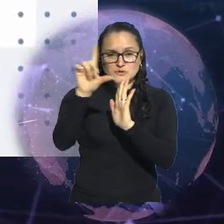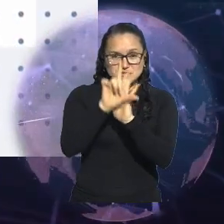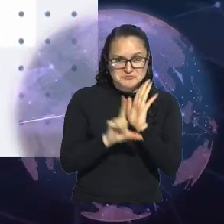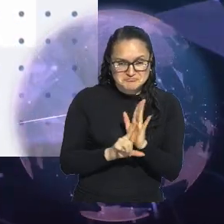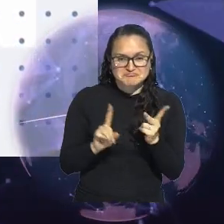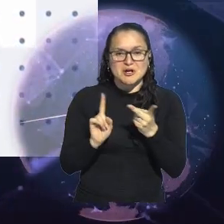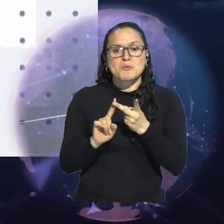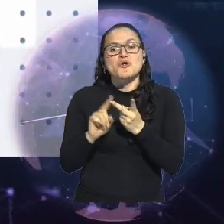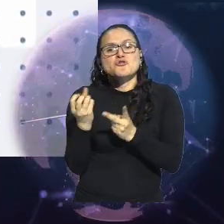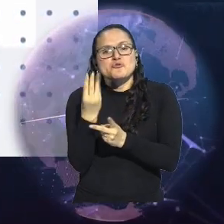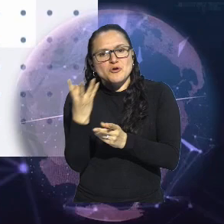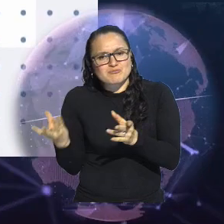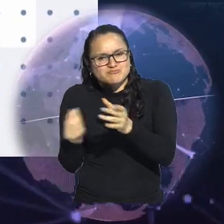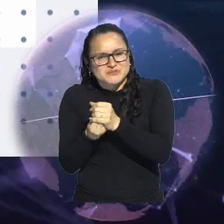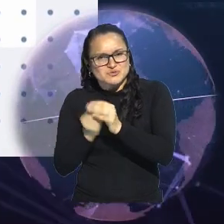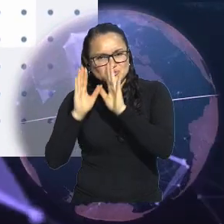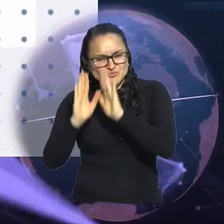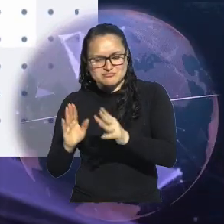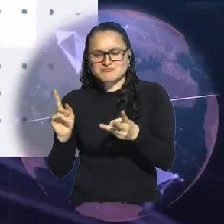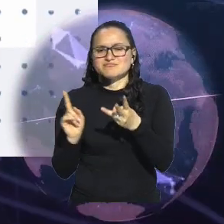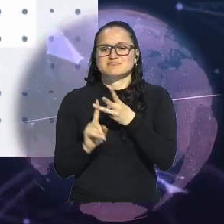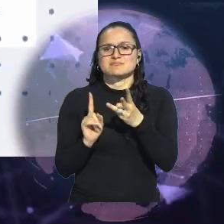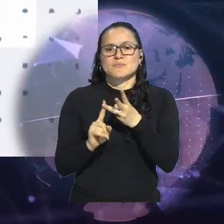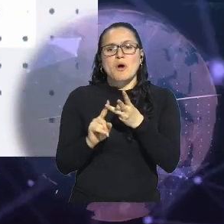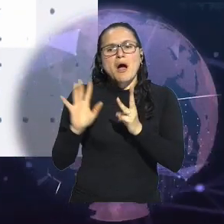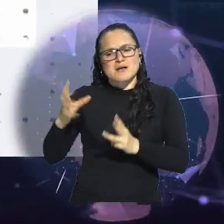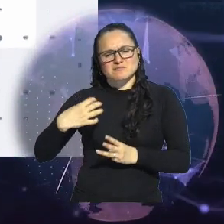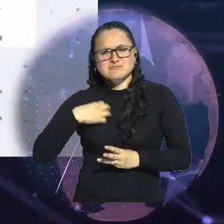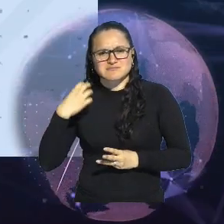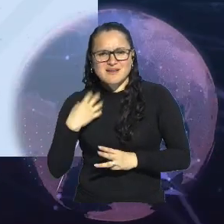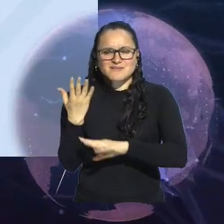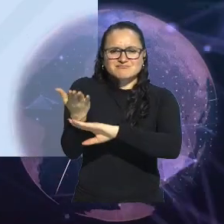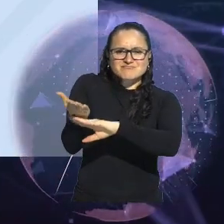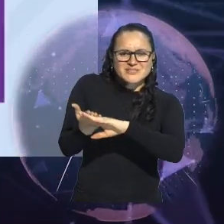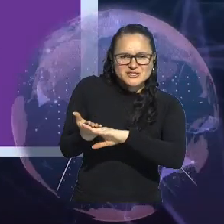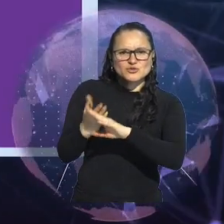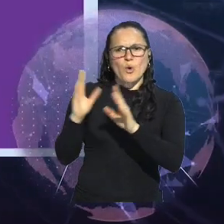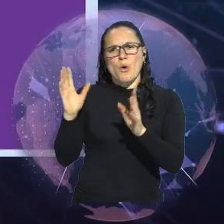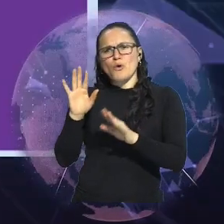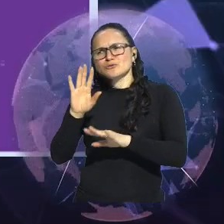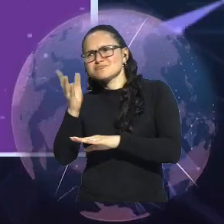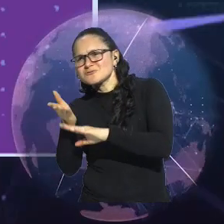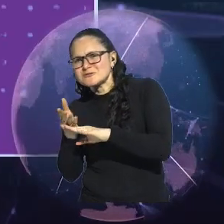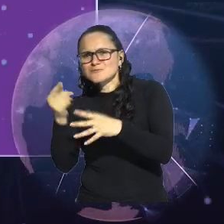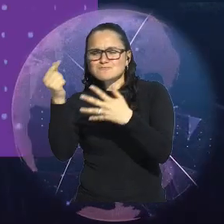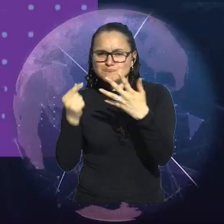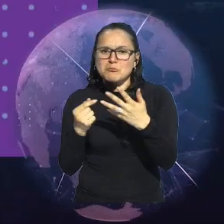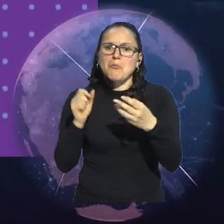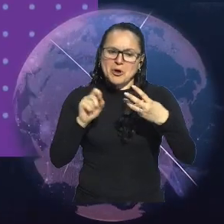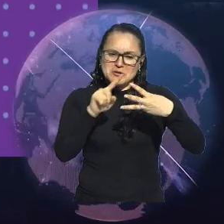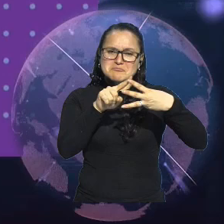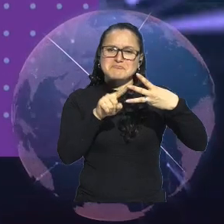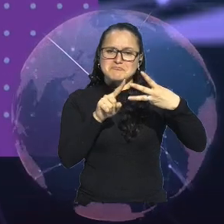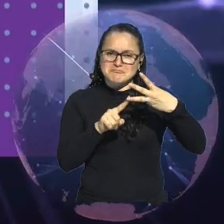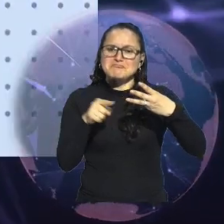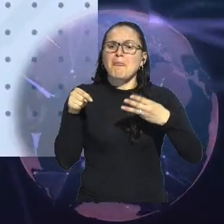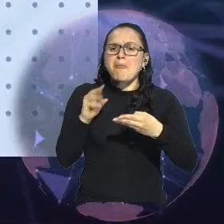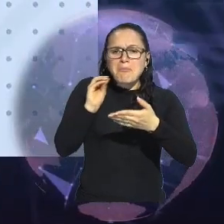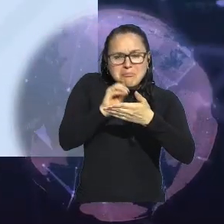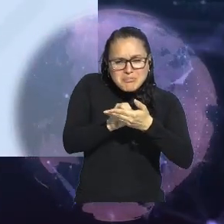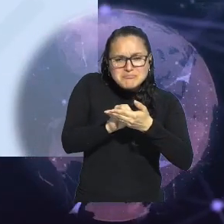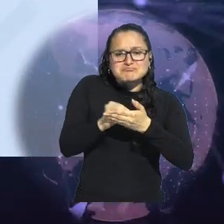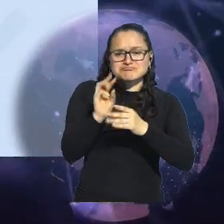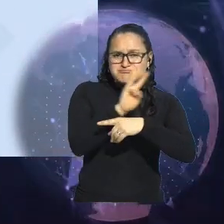excluidos y registro de peticiones quejas reclamos y solicitudes dichos trámites y servicios están